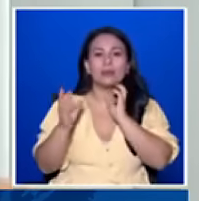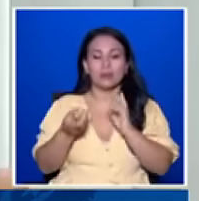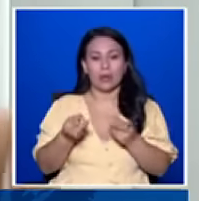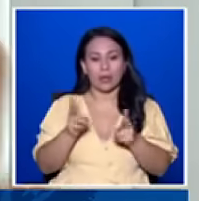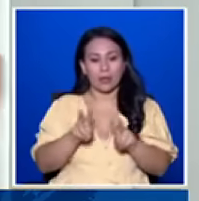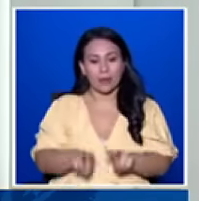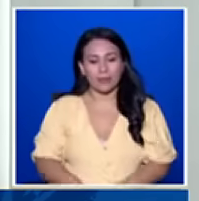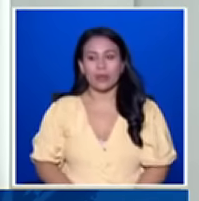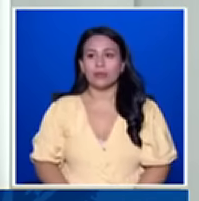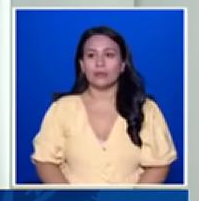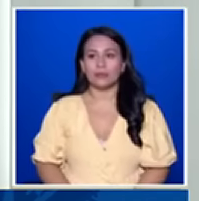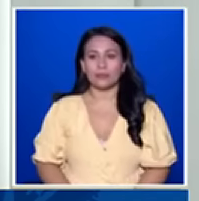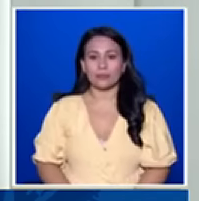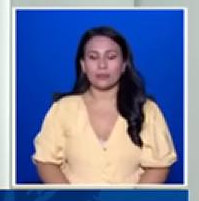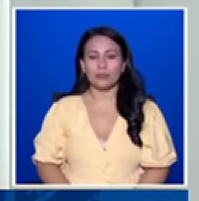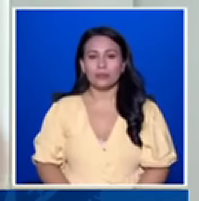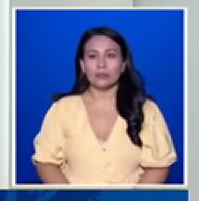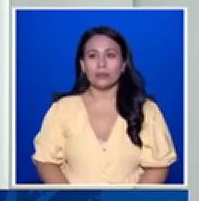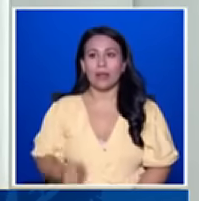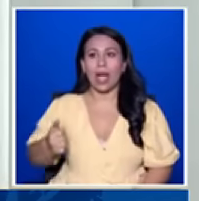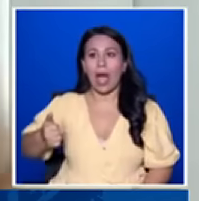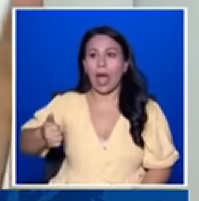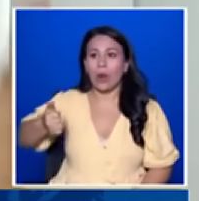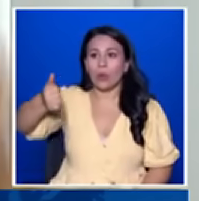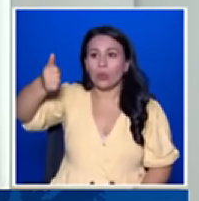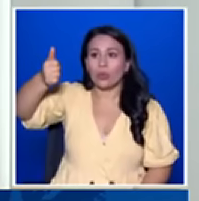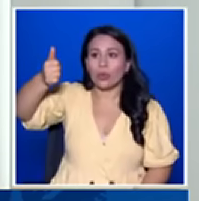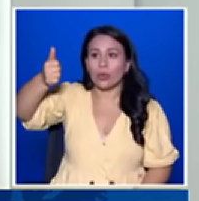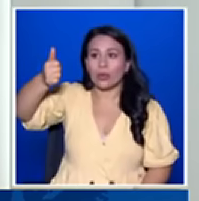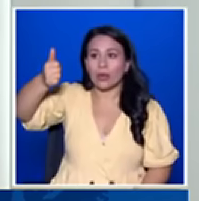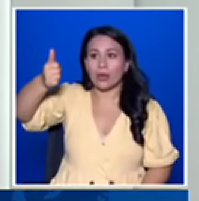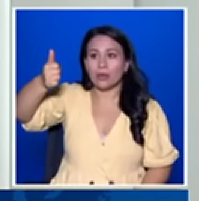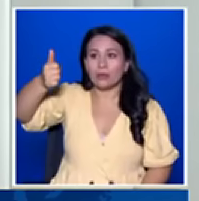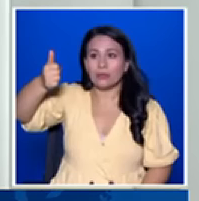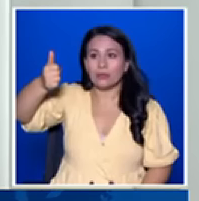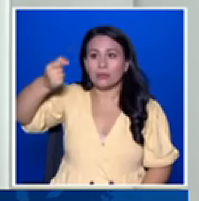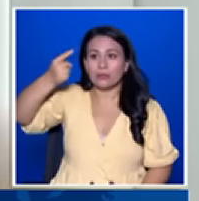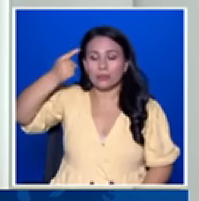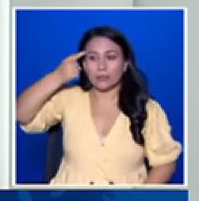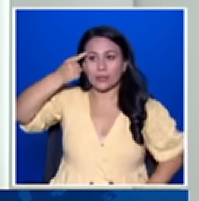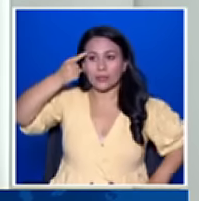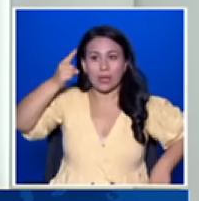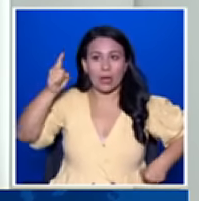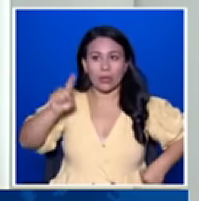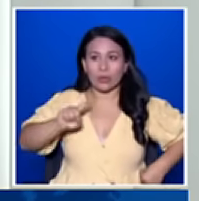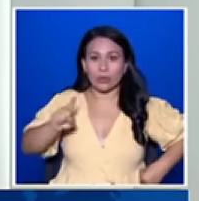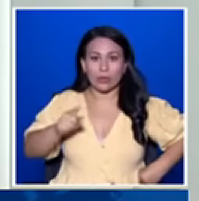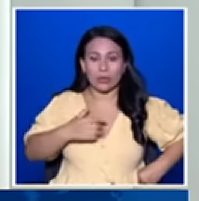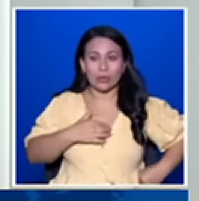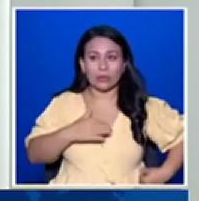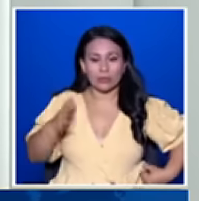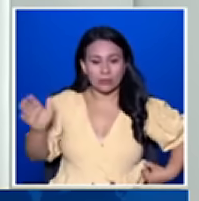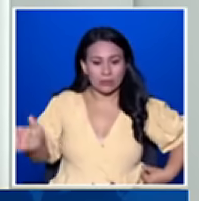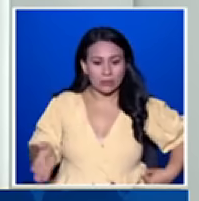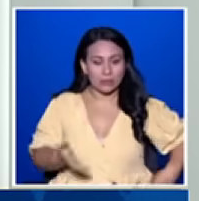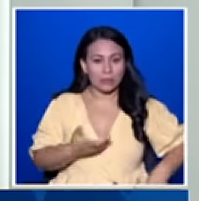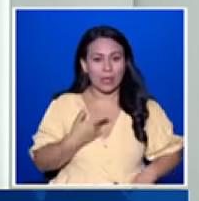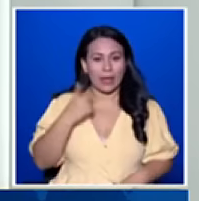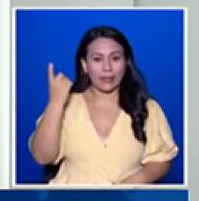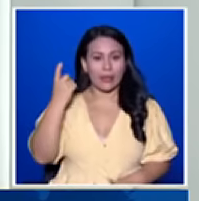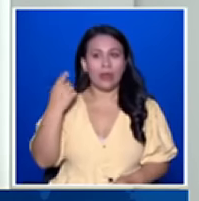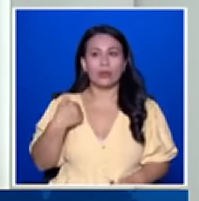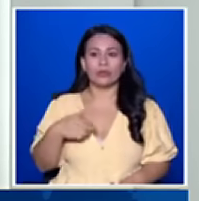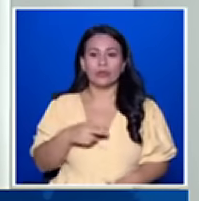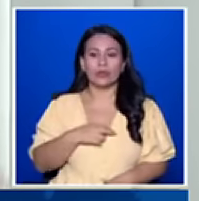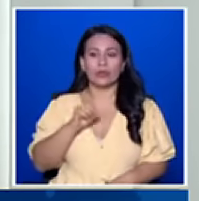manera que si la autoridad considera que no es así, actúe como crea